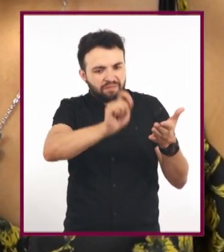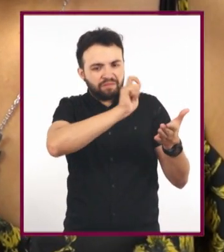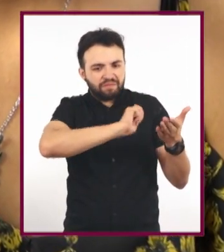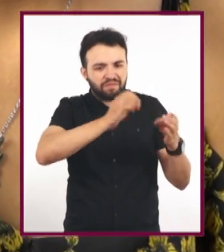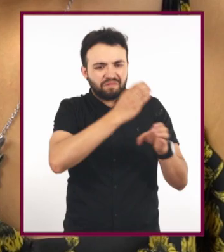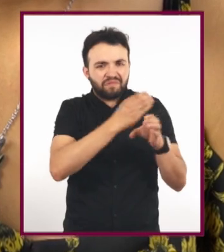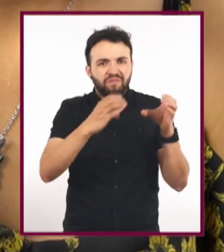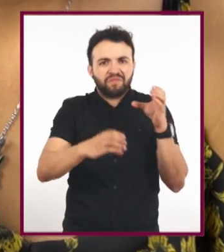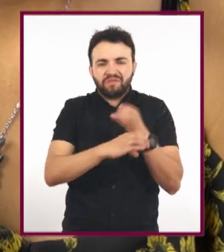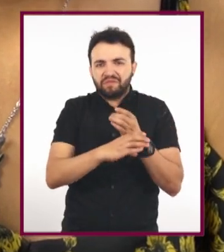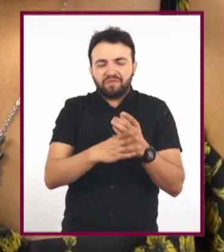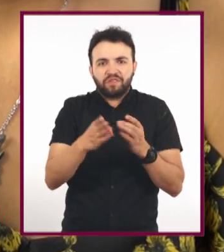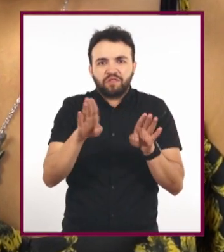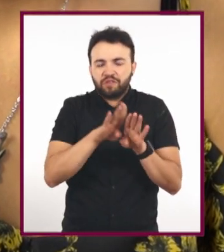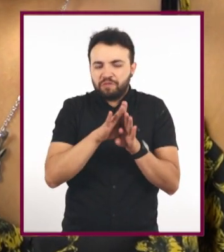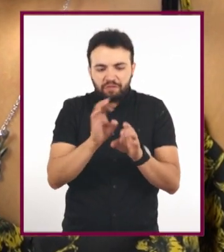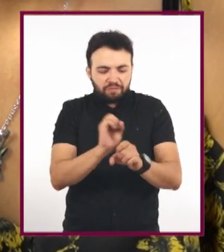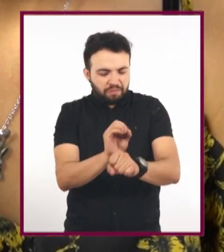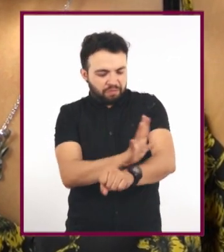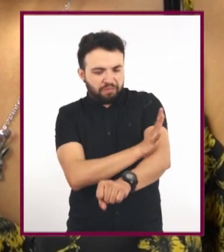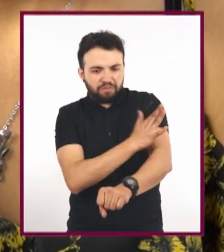complemento acá